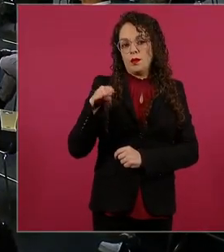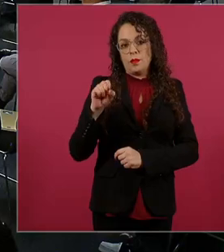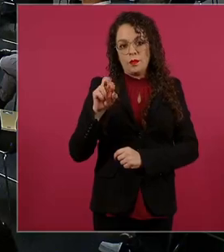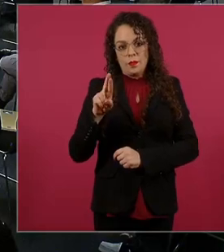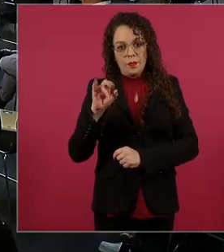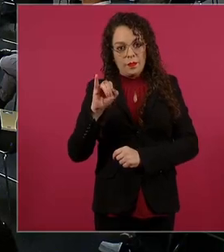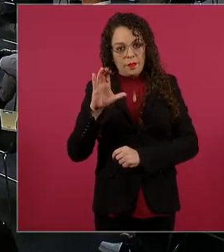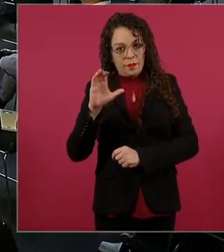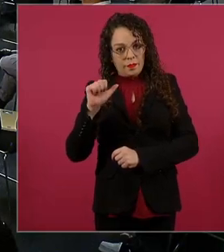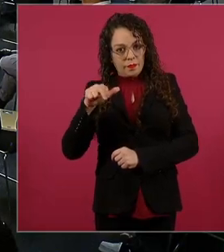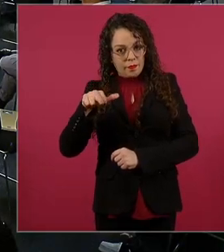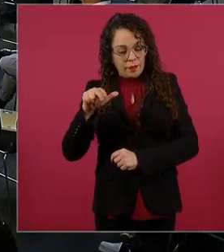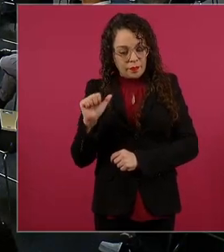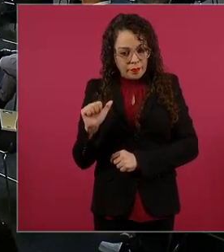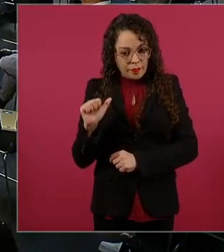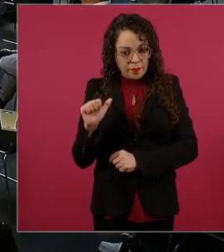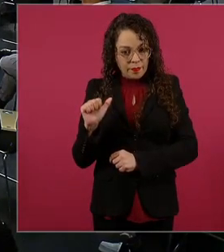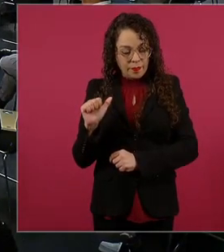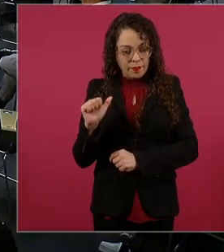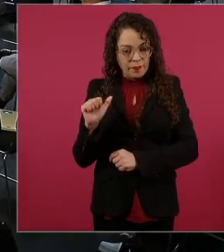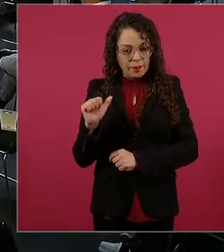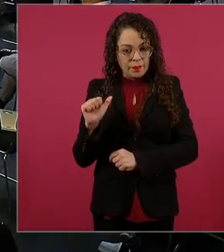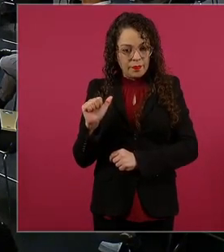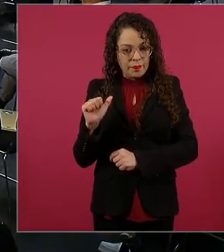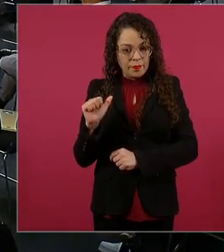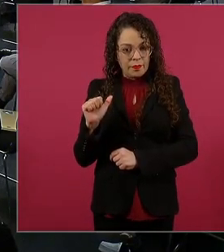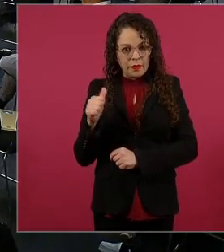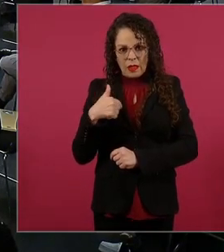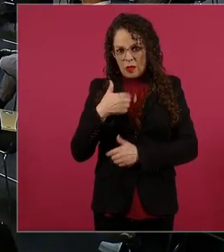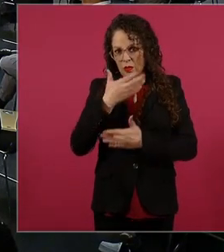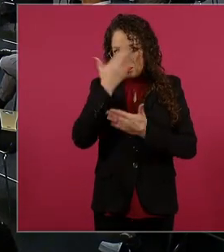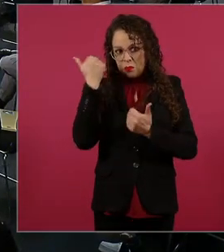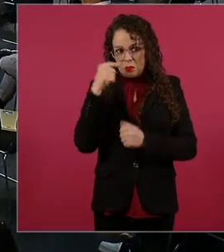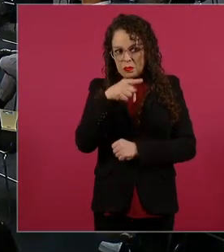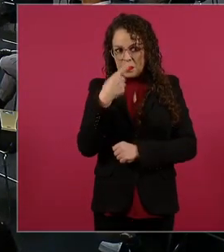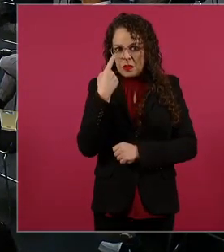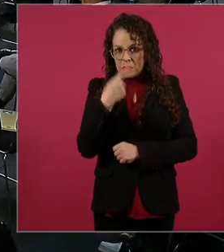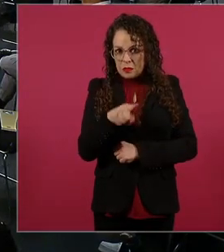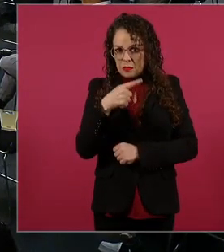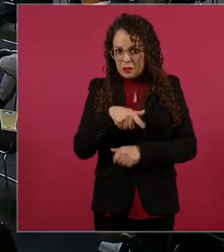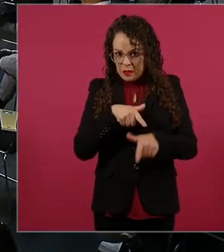y no sé si siguieron ordenándolo porque lo pararon